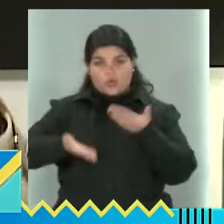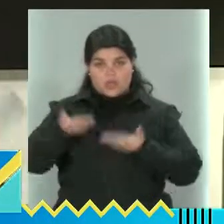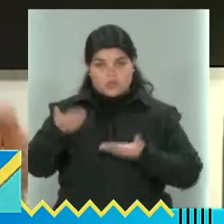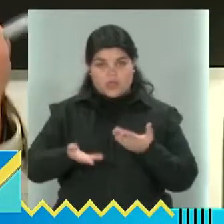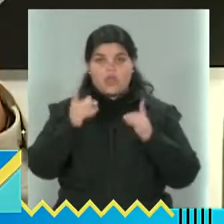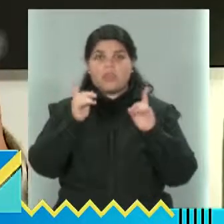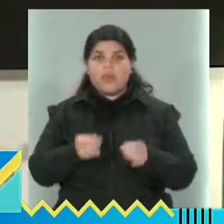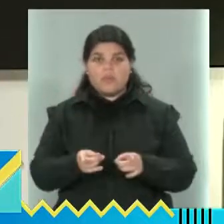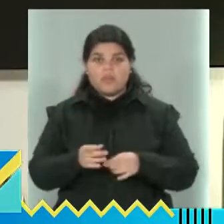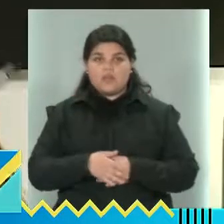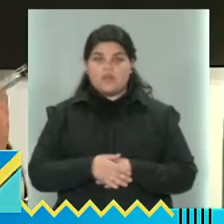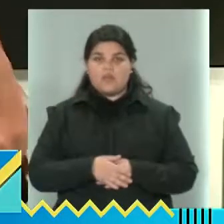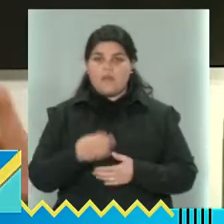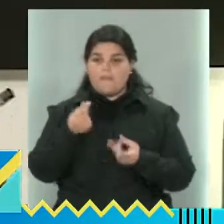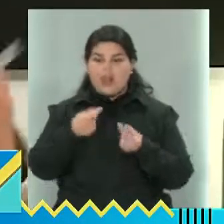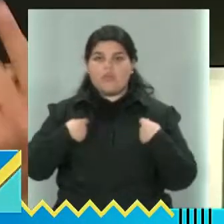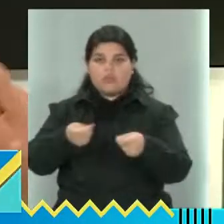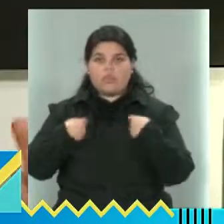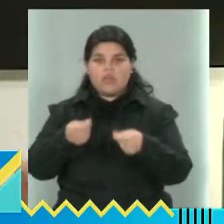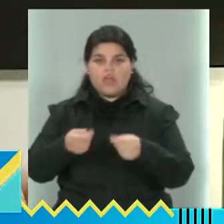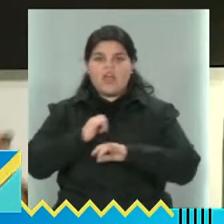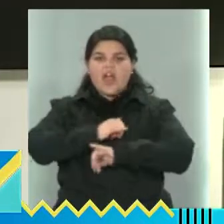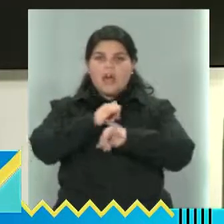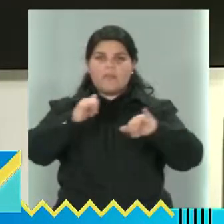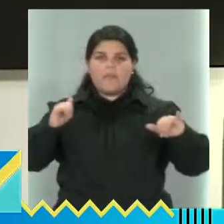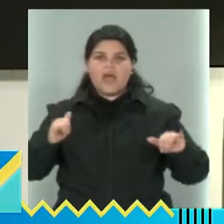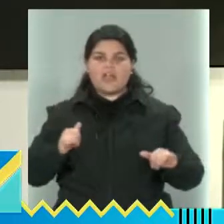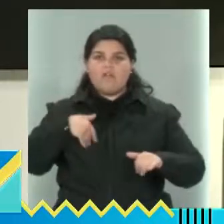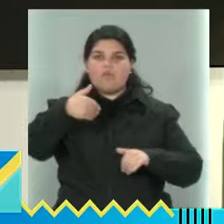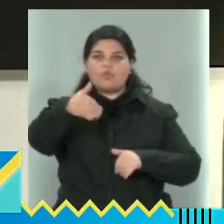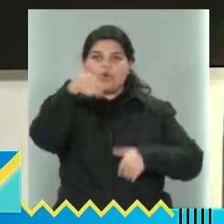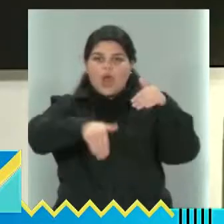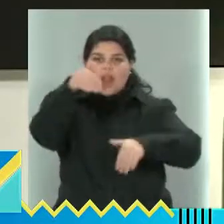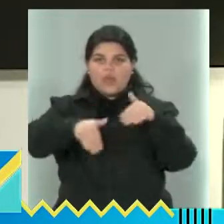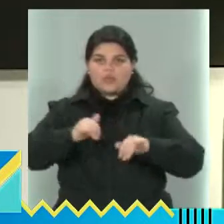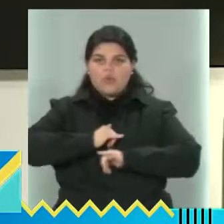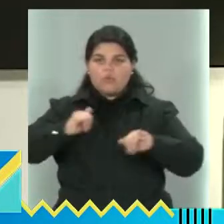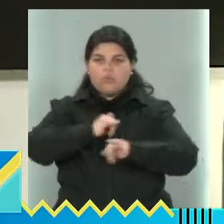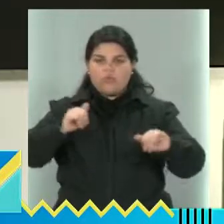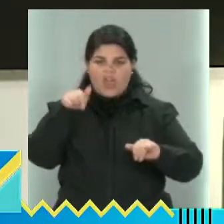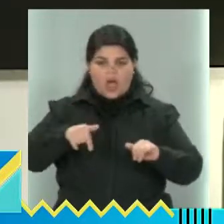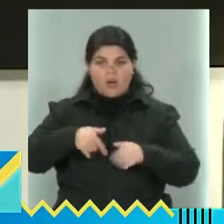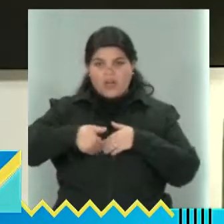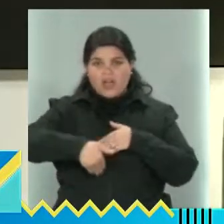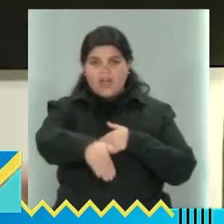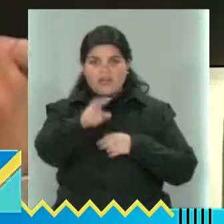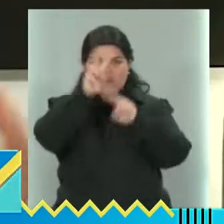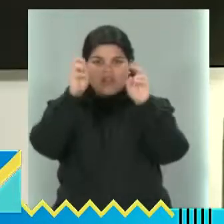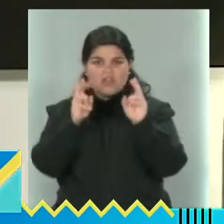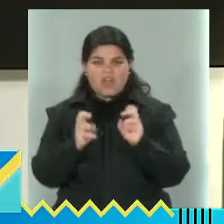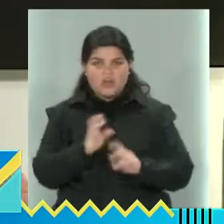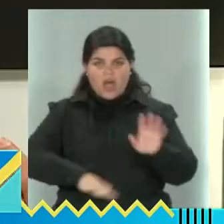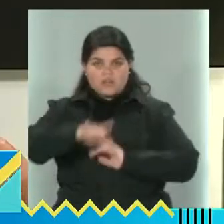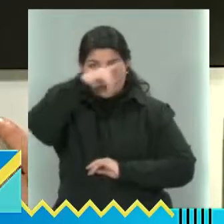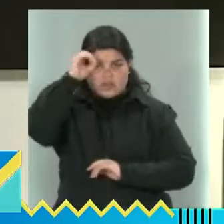de campañas electorales. ¿Cuánto ruido nos hace hoy eso en el contexto, sí, de investigaciones que se están dando a nivel nacional? Prevención